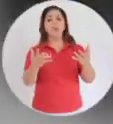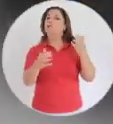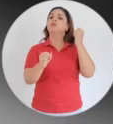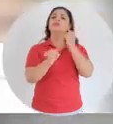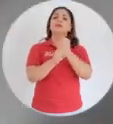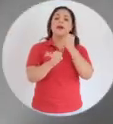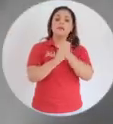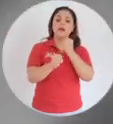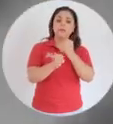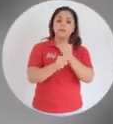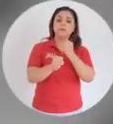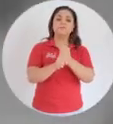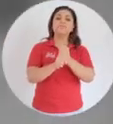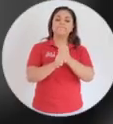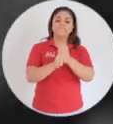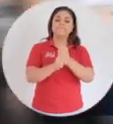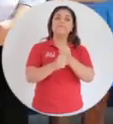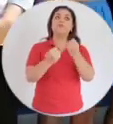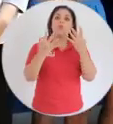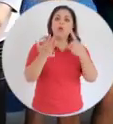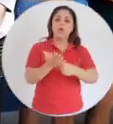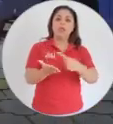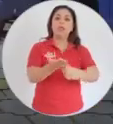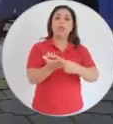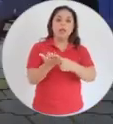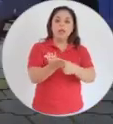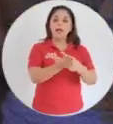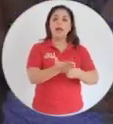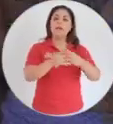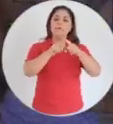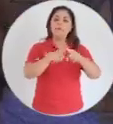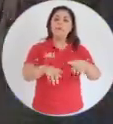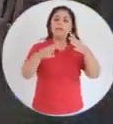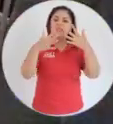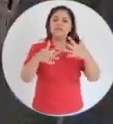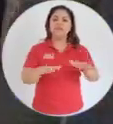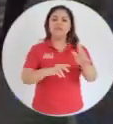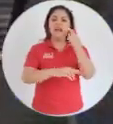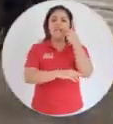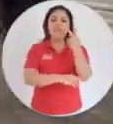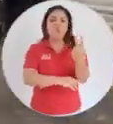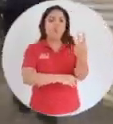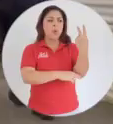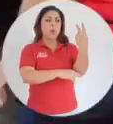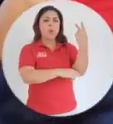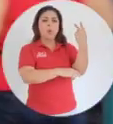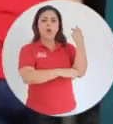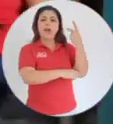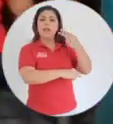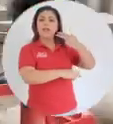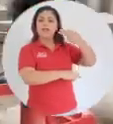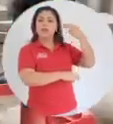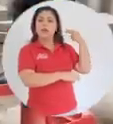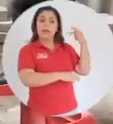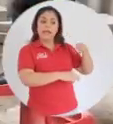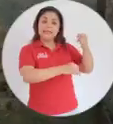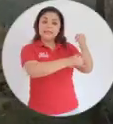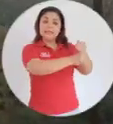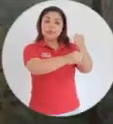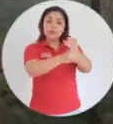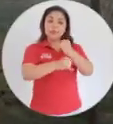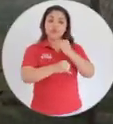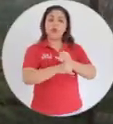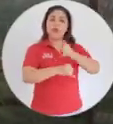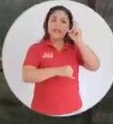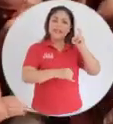trabajo que hacer, muchísimo que decir, pero lo que hemos visto a lo largo de la historia es que estas instituciones que tienen que procurar